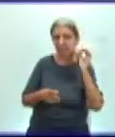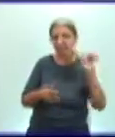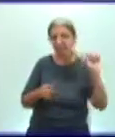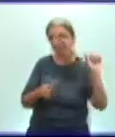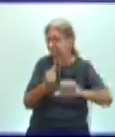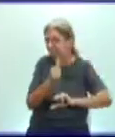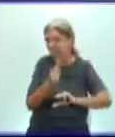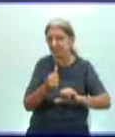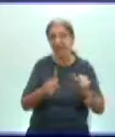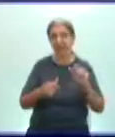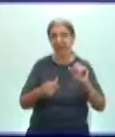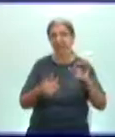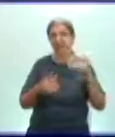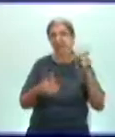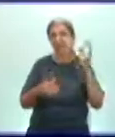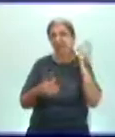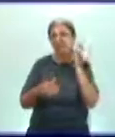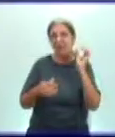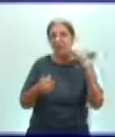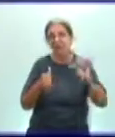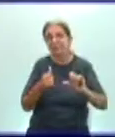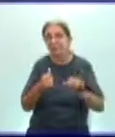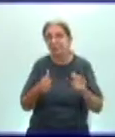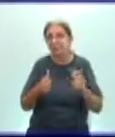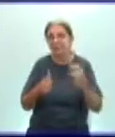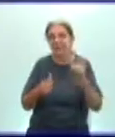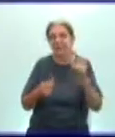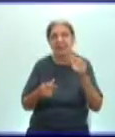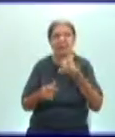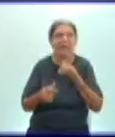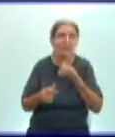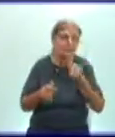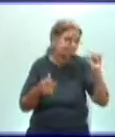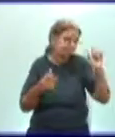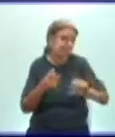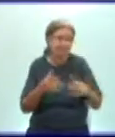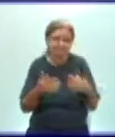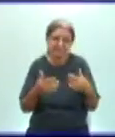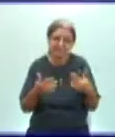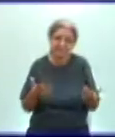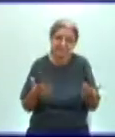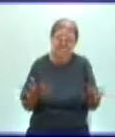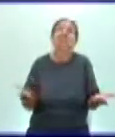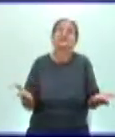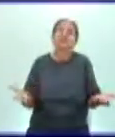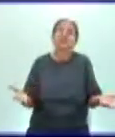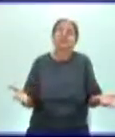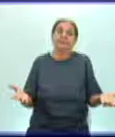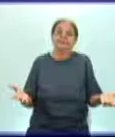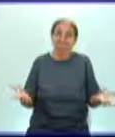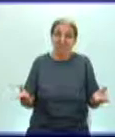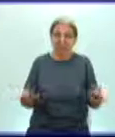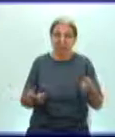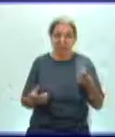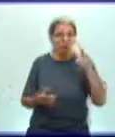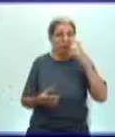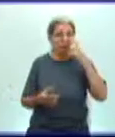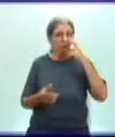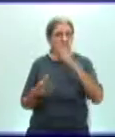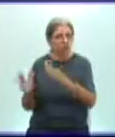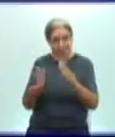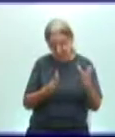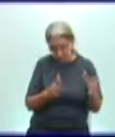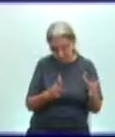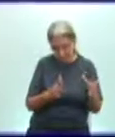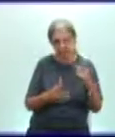en estos cuentos va a encontrar siempre algún elemento de esto. El último cuento tiene un título más que